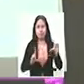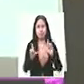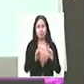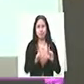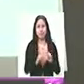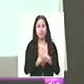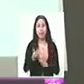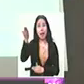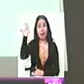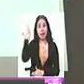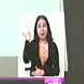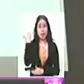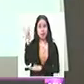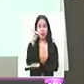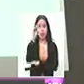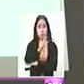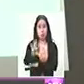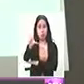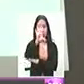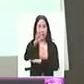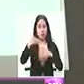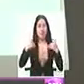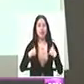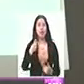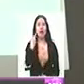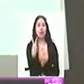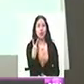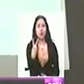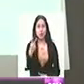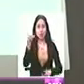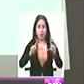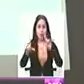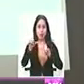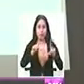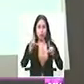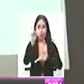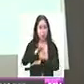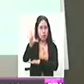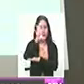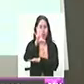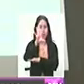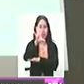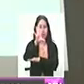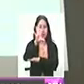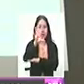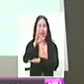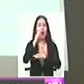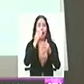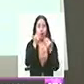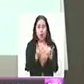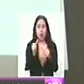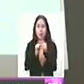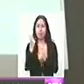en un inicio, a dotar a los 9 departamentos con laboratorios de